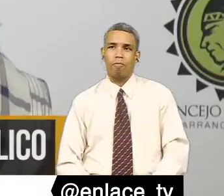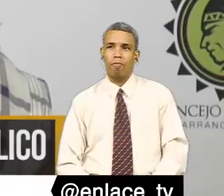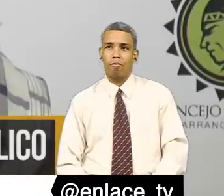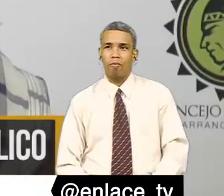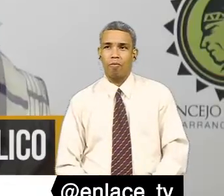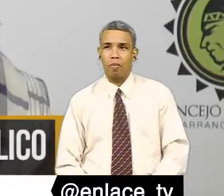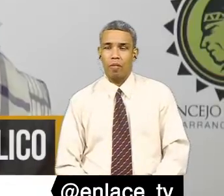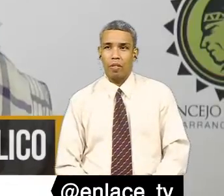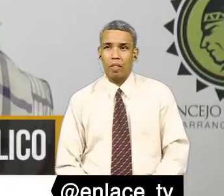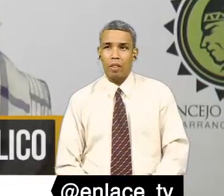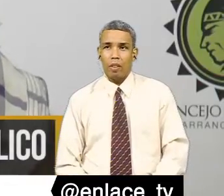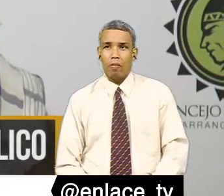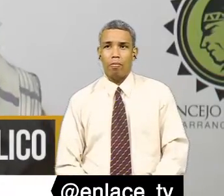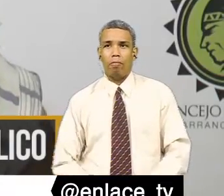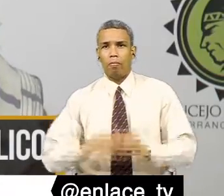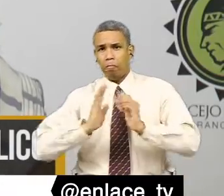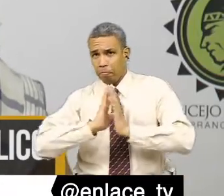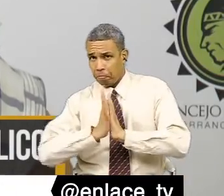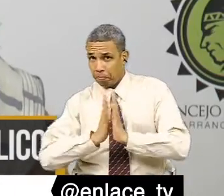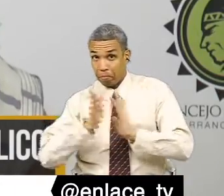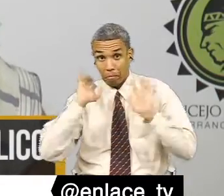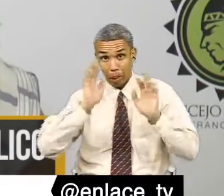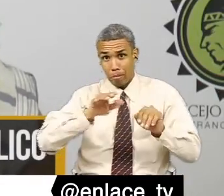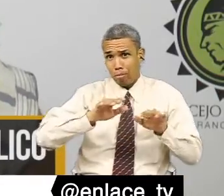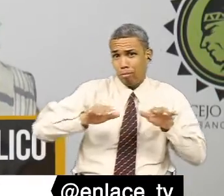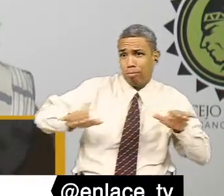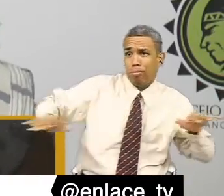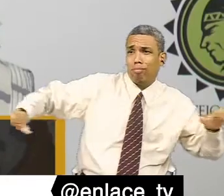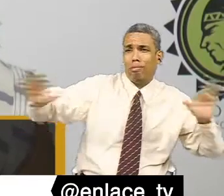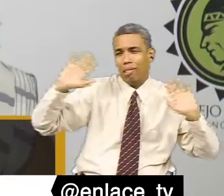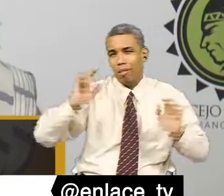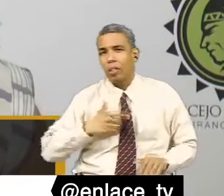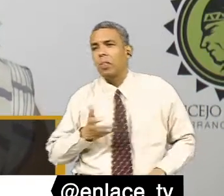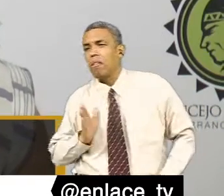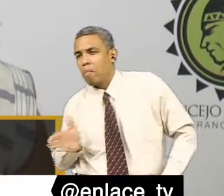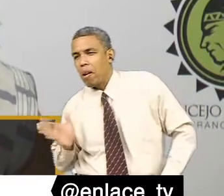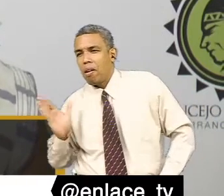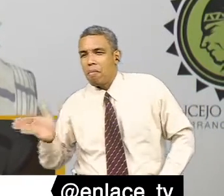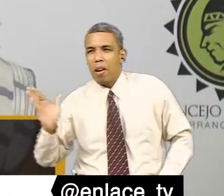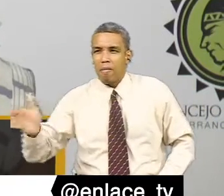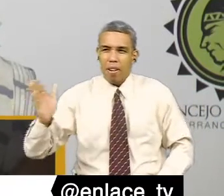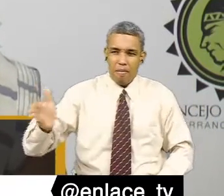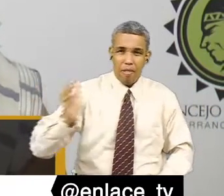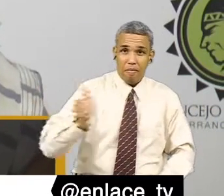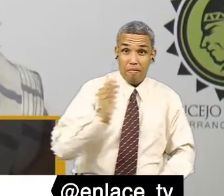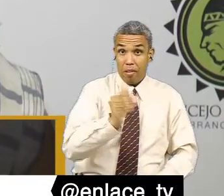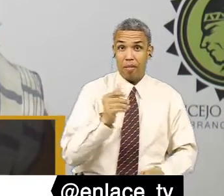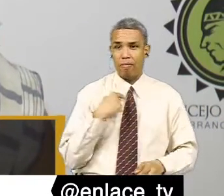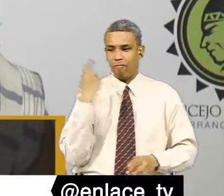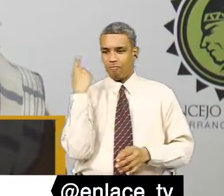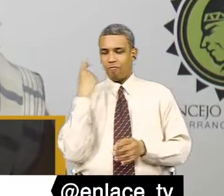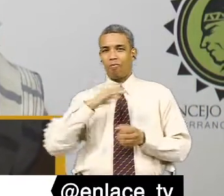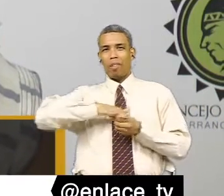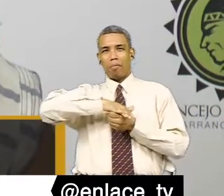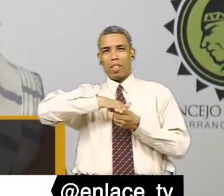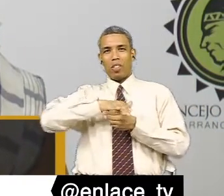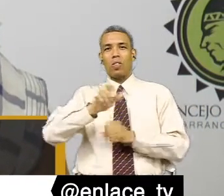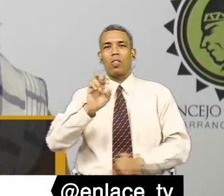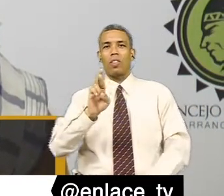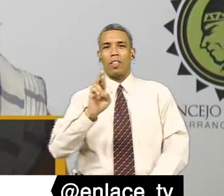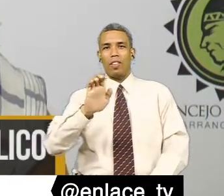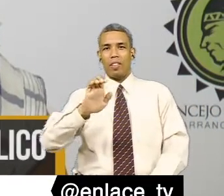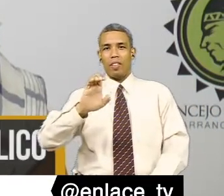hemos estado yendo por sectores. Barranca es grande. Esta semana que finalizó, estuvimos en el barrio Recreo y en la zona alrededor de la